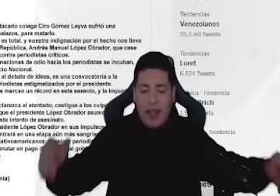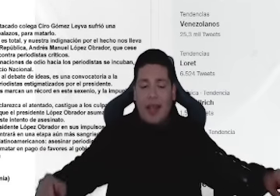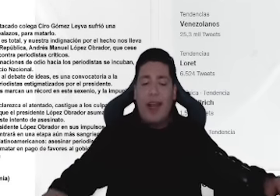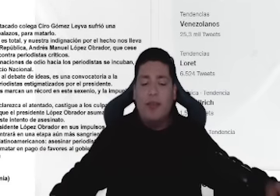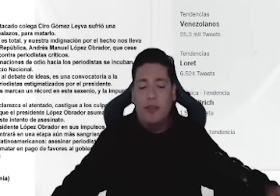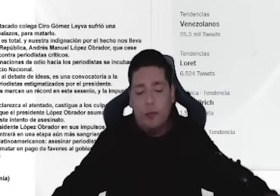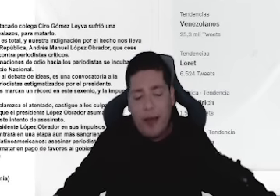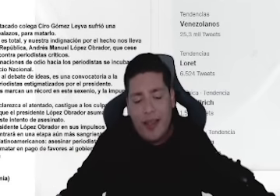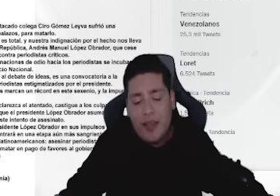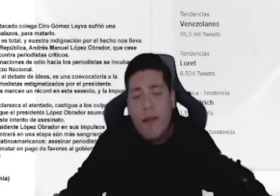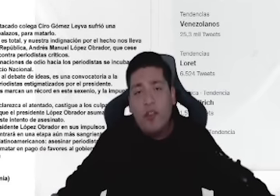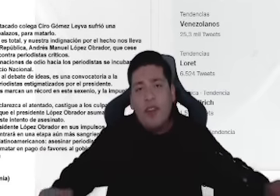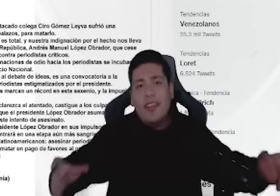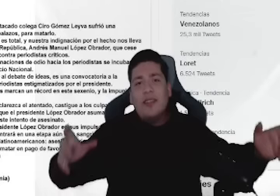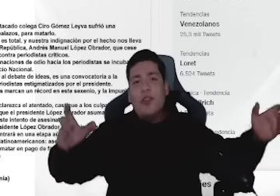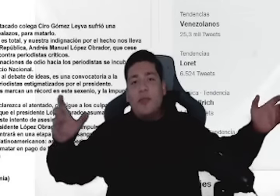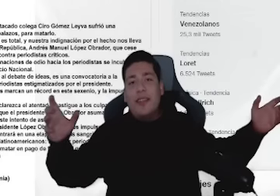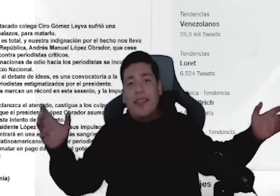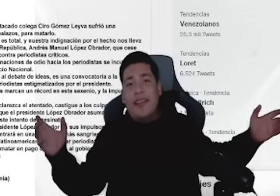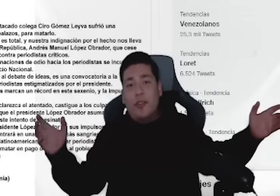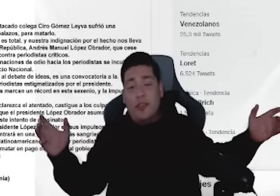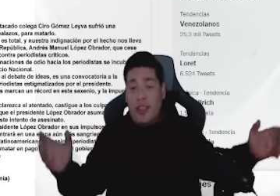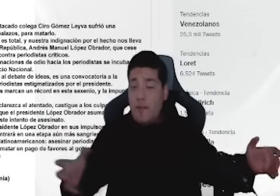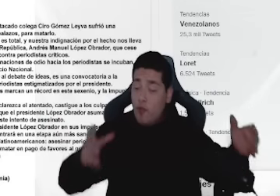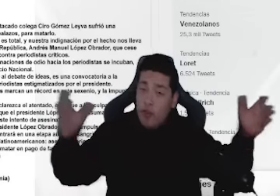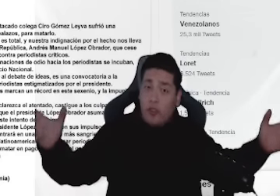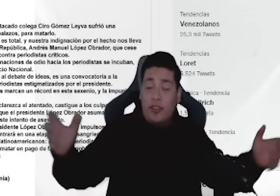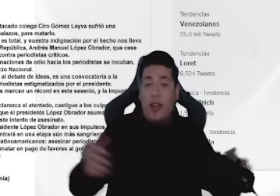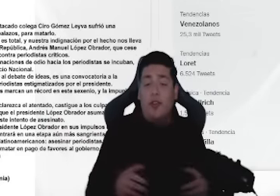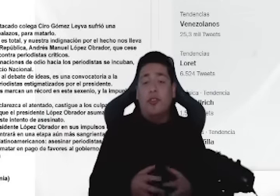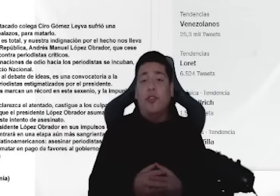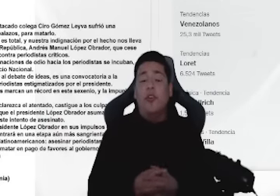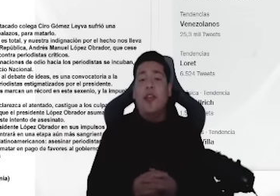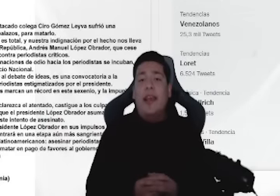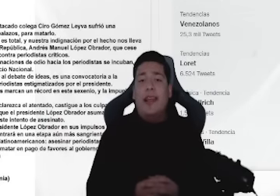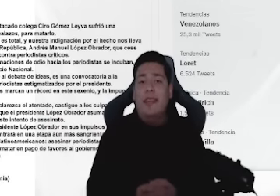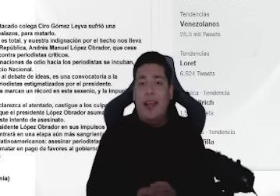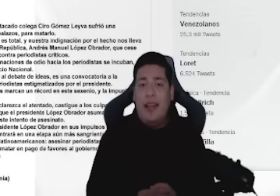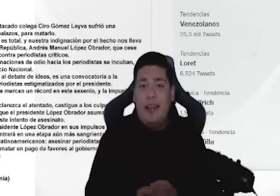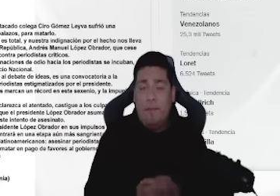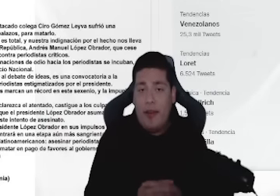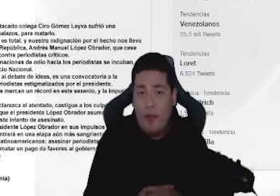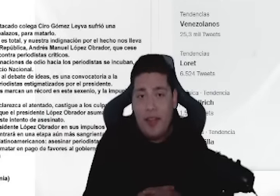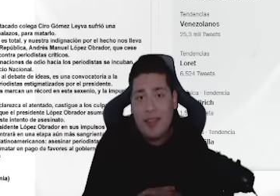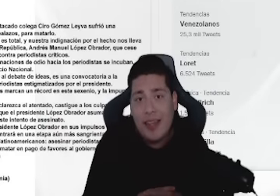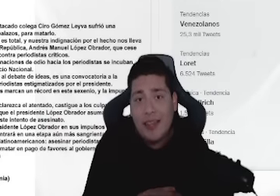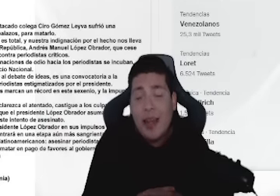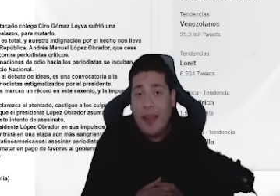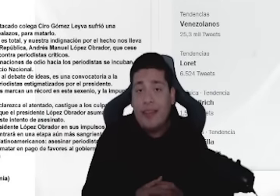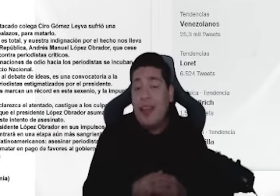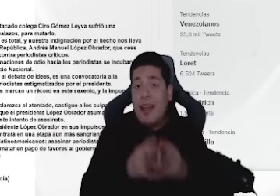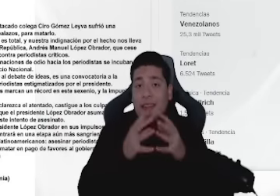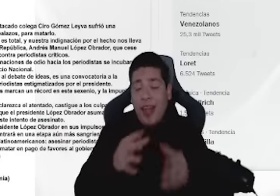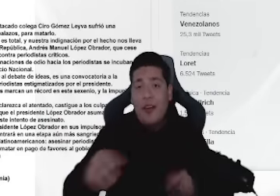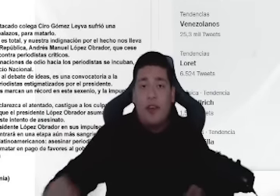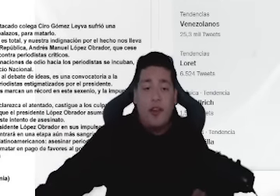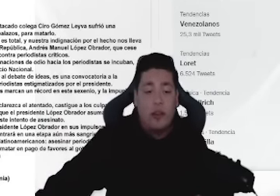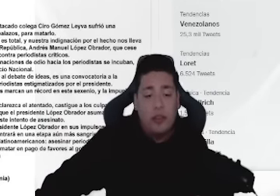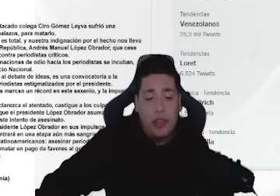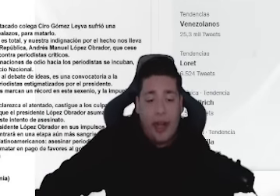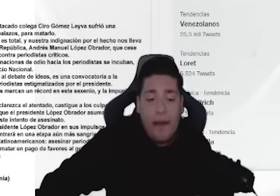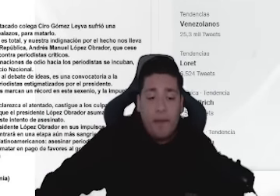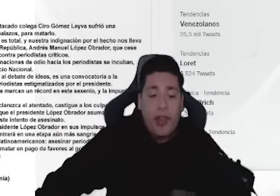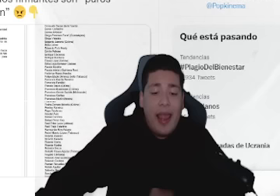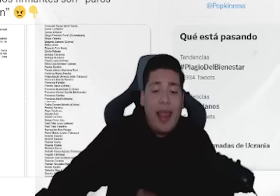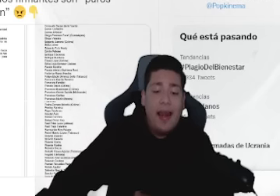incendiar a nuestro país todos estos mezquinos y muchos que no son este periodistas se lanzaron